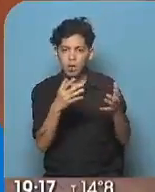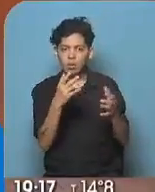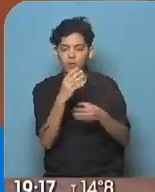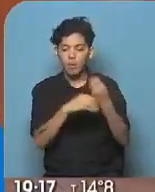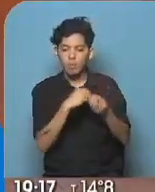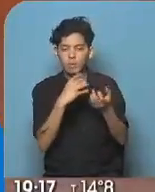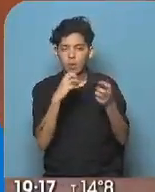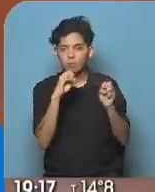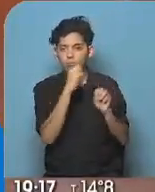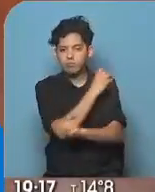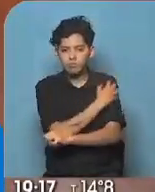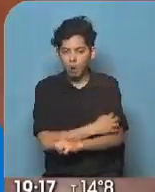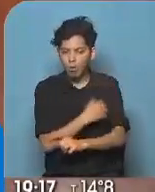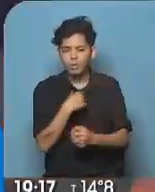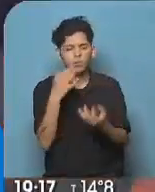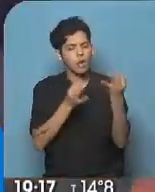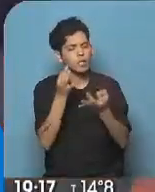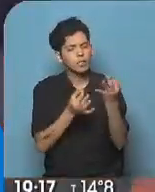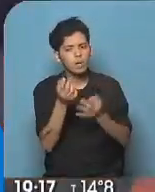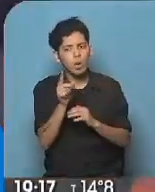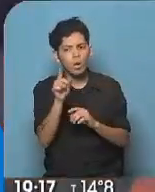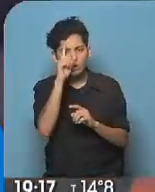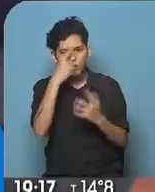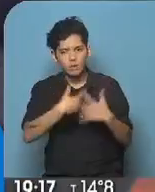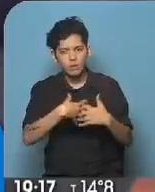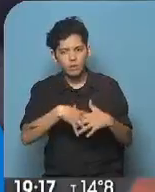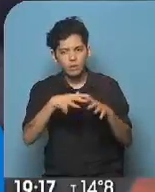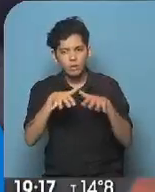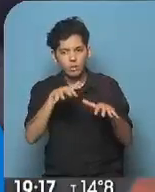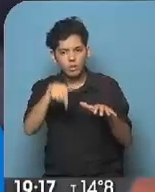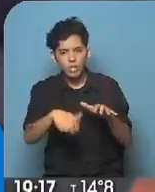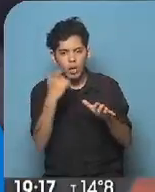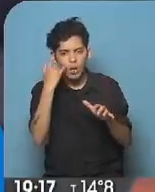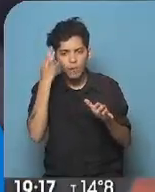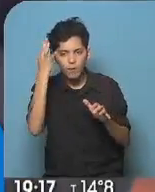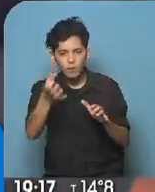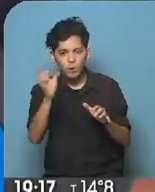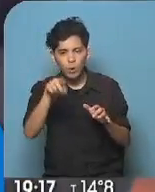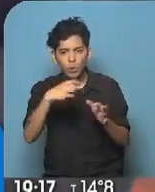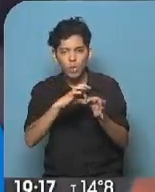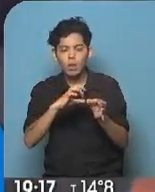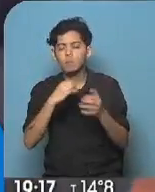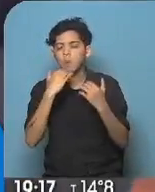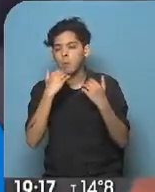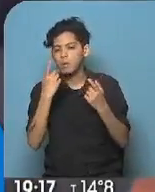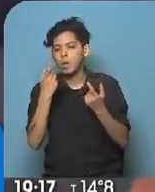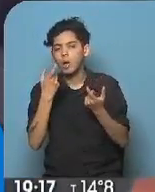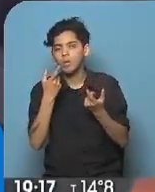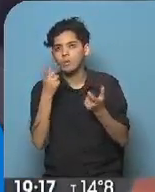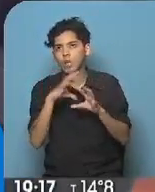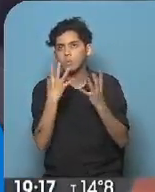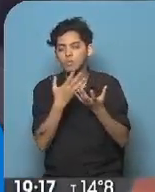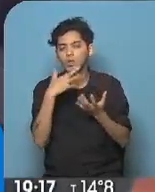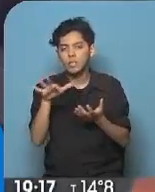familias más pobres cuál es el análisis que hace de la situación actual y de lo que va a venir independientemente de lo que digamos todo el mundo puede entender